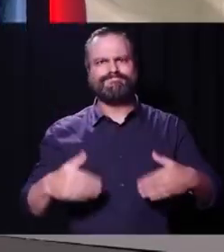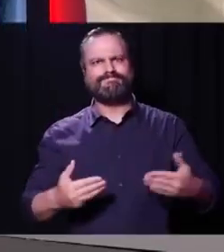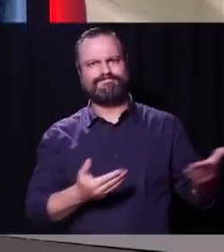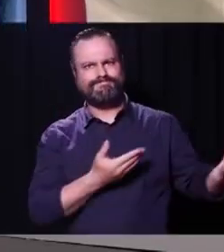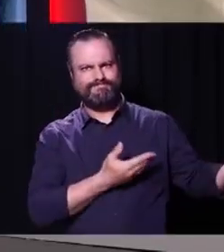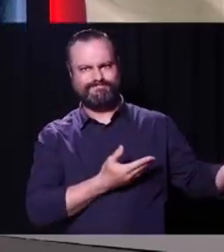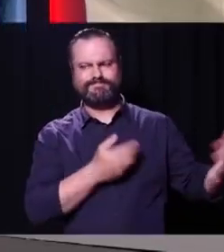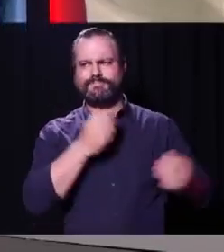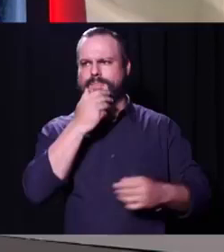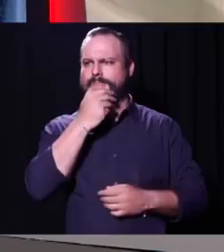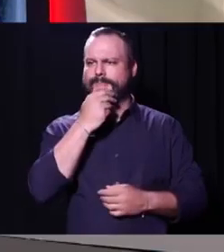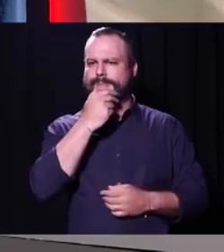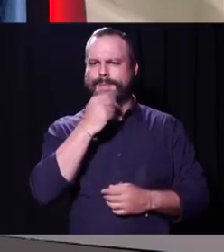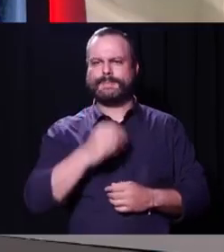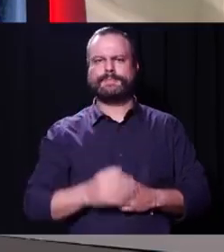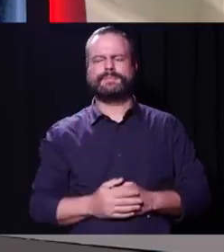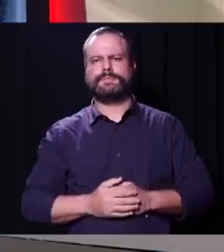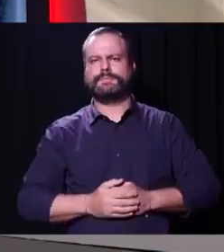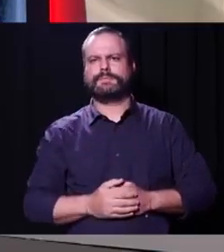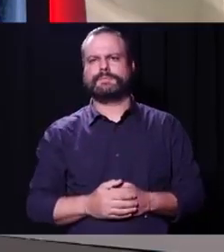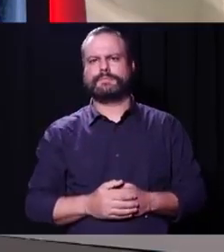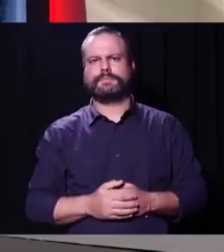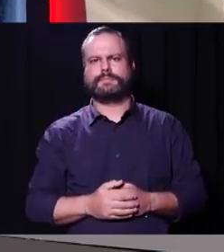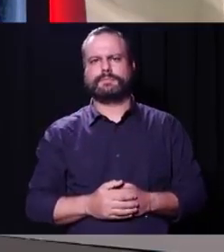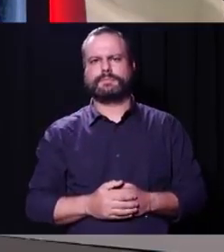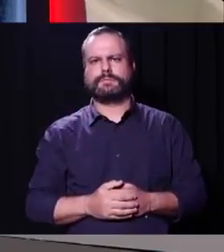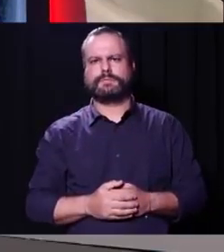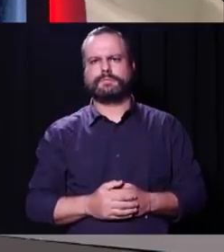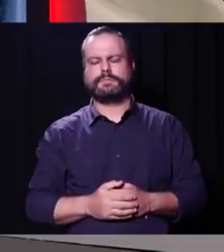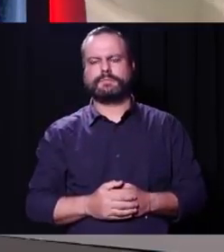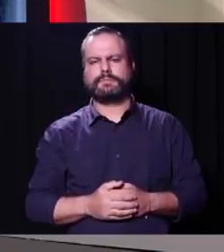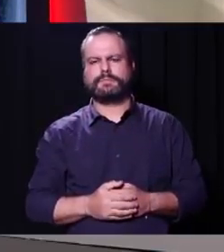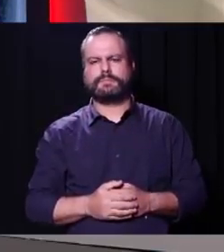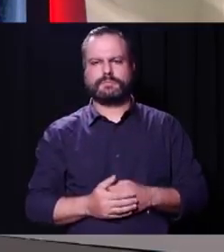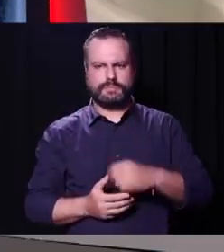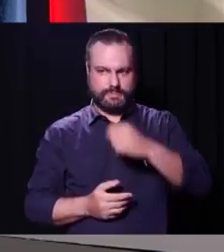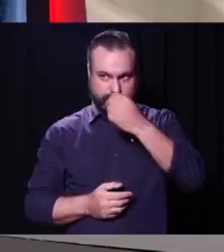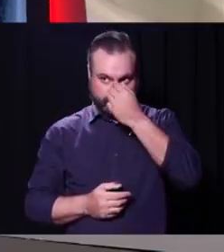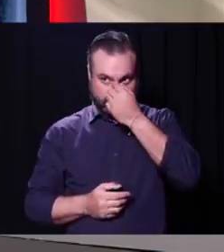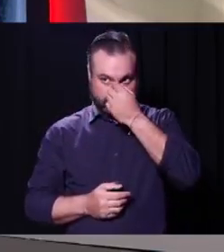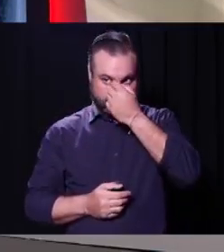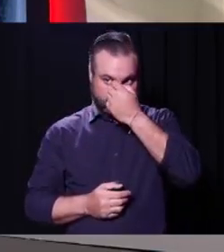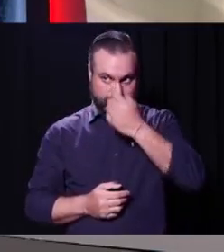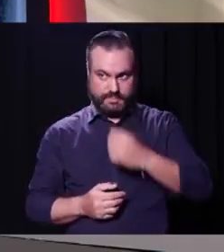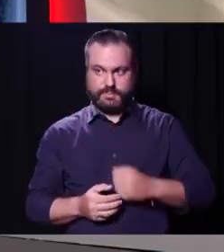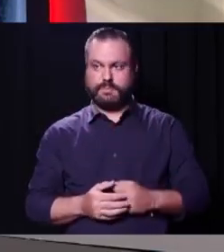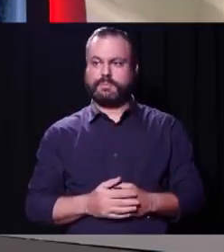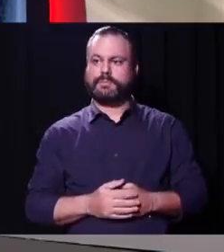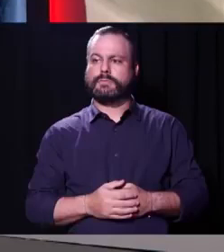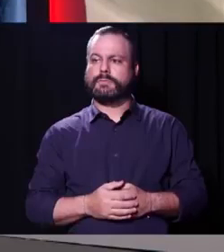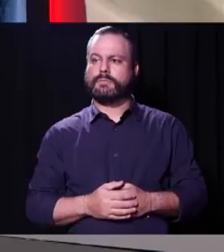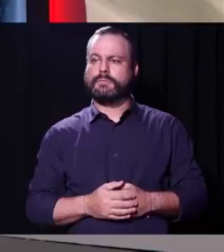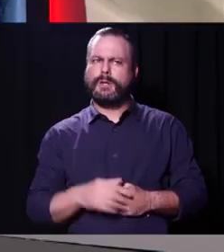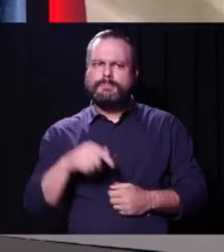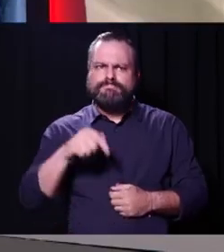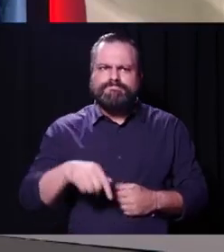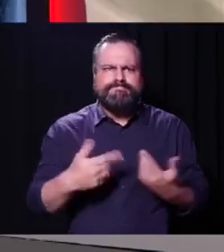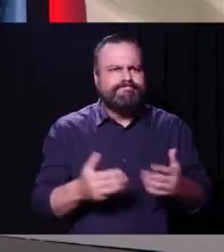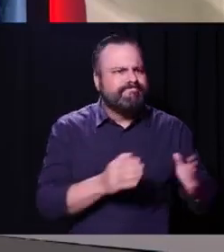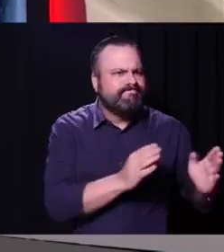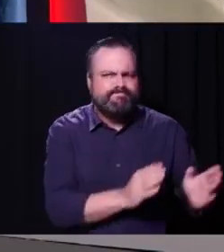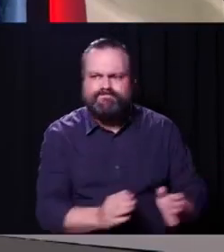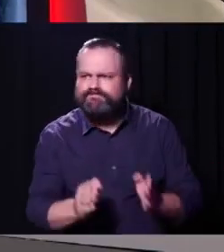Partido Revolucionario Democrático, en ocasión del proceso de elecciones primarias hacia la